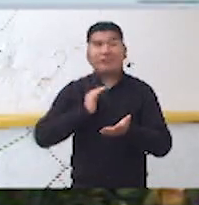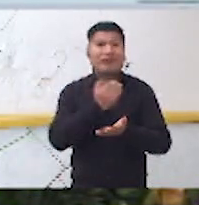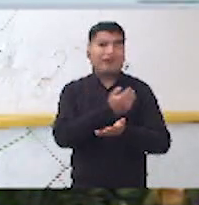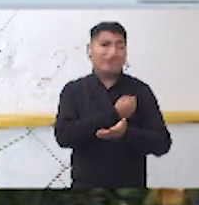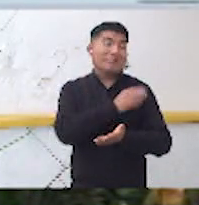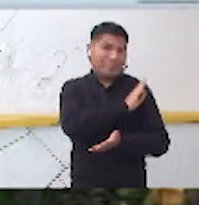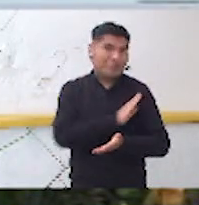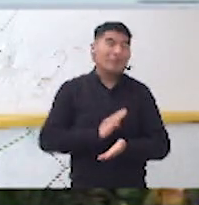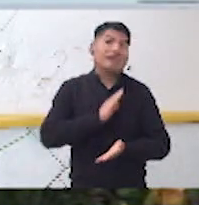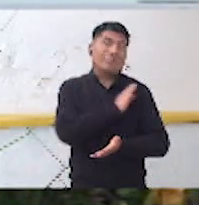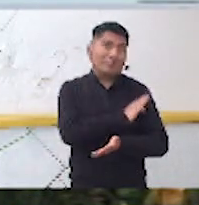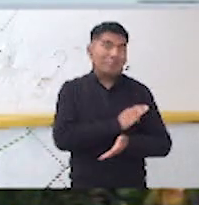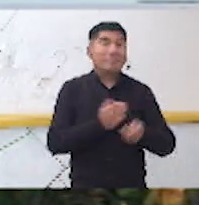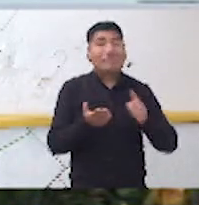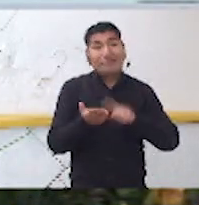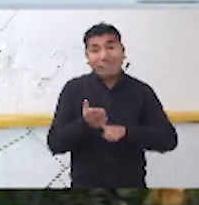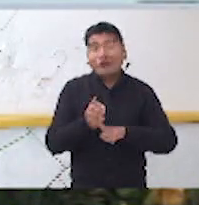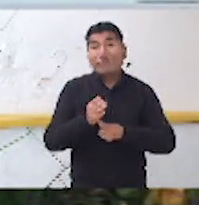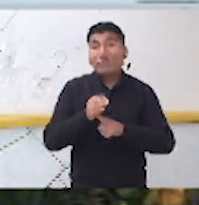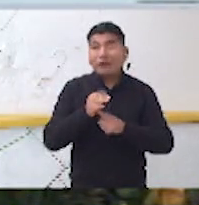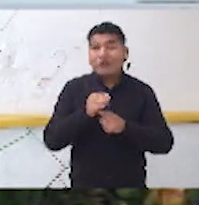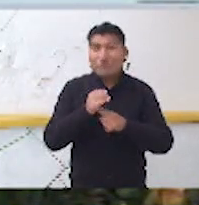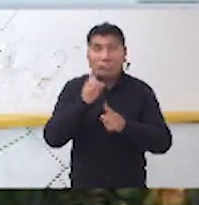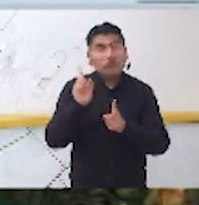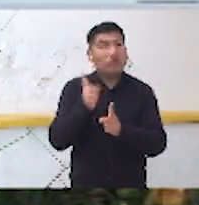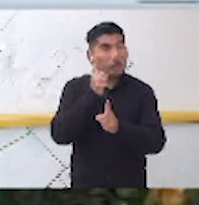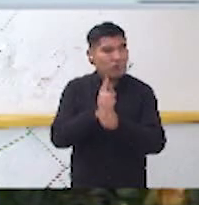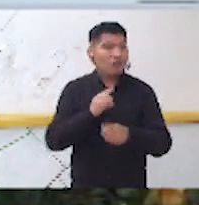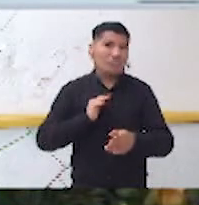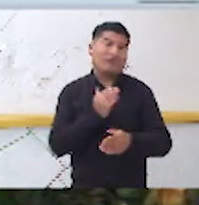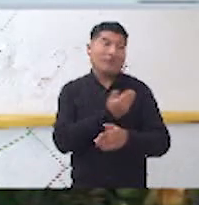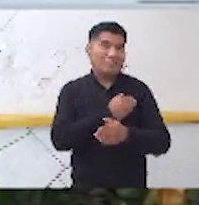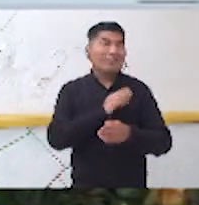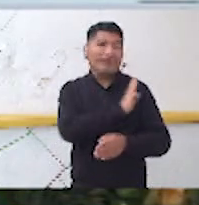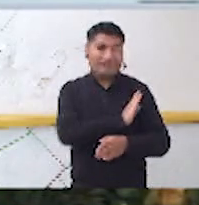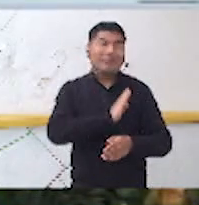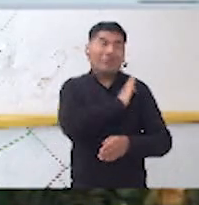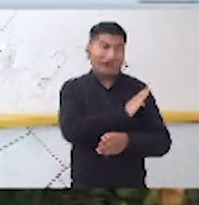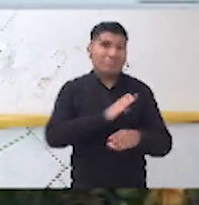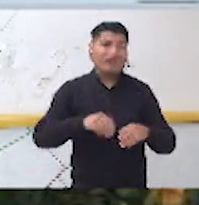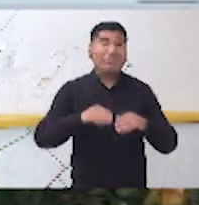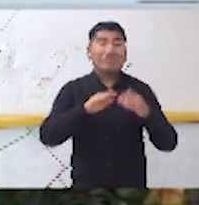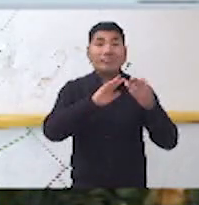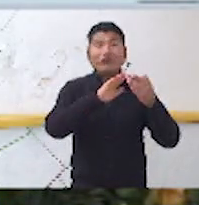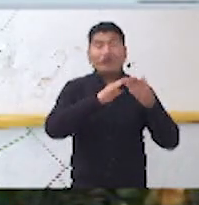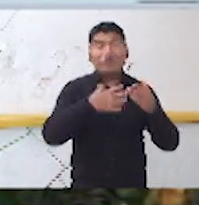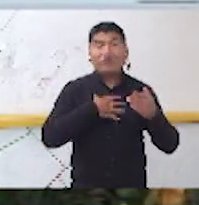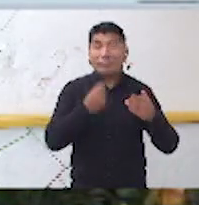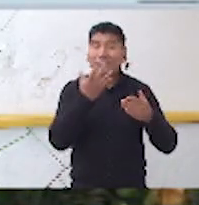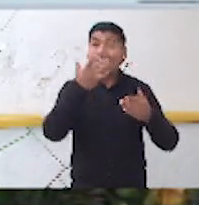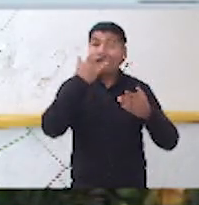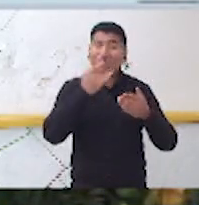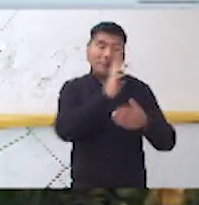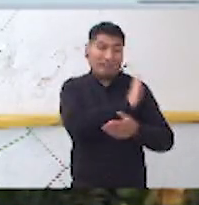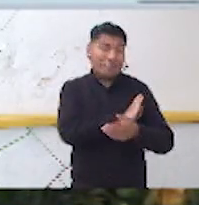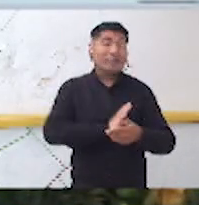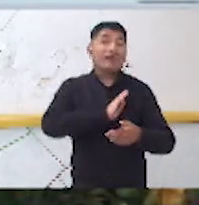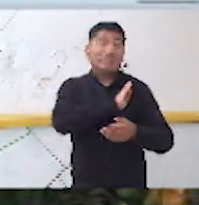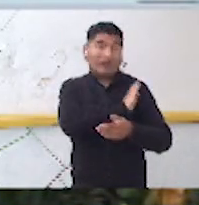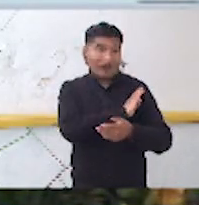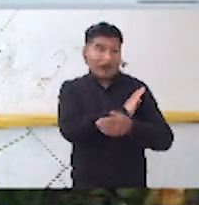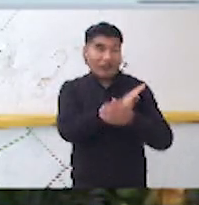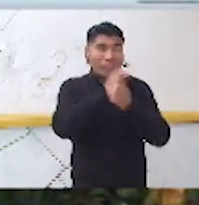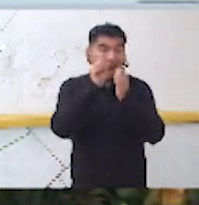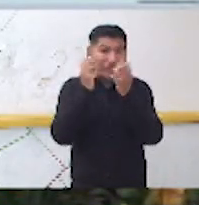Y esto es justamente nuestra misión, porque comunión y misión se implican y